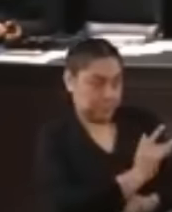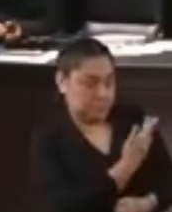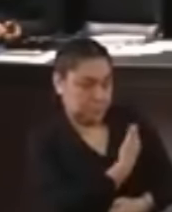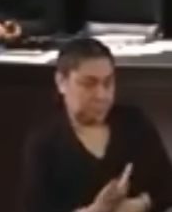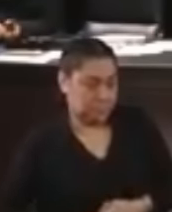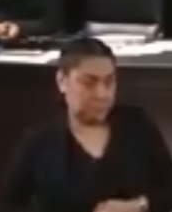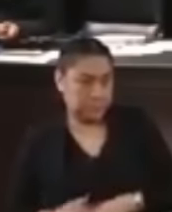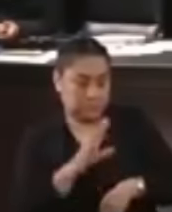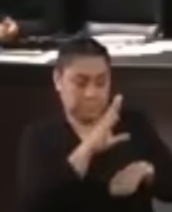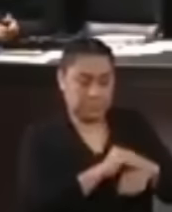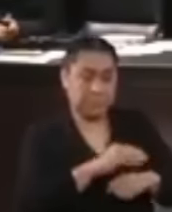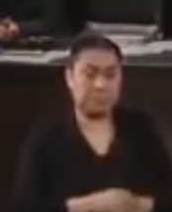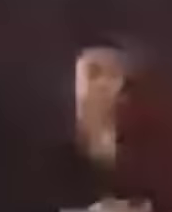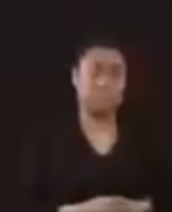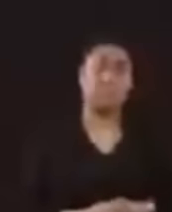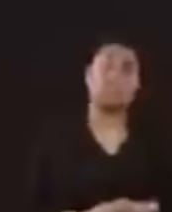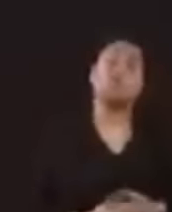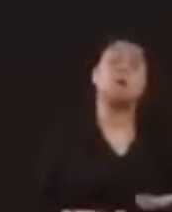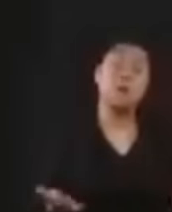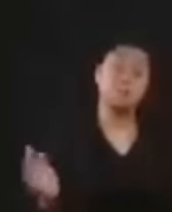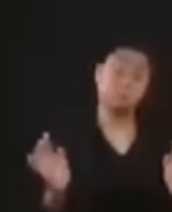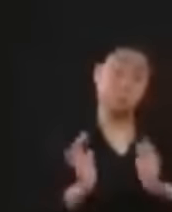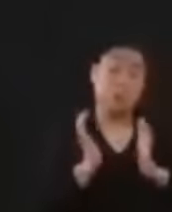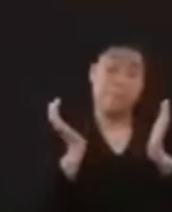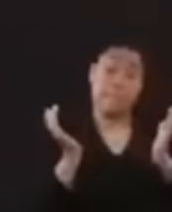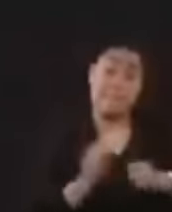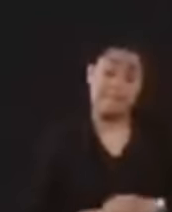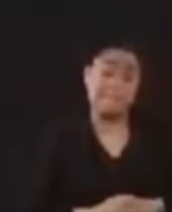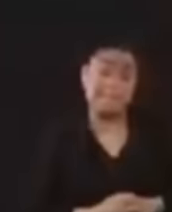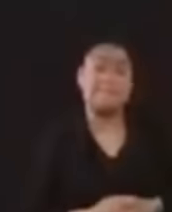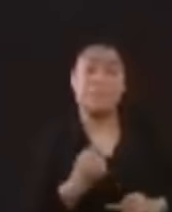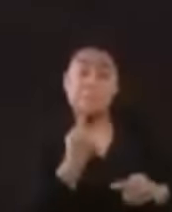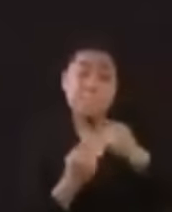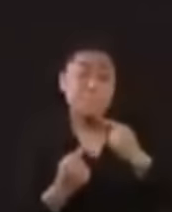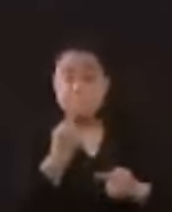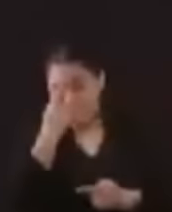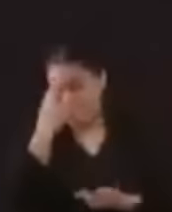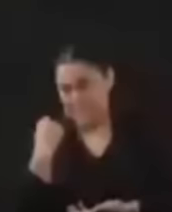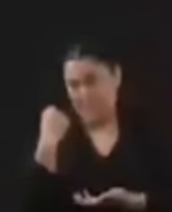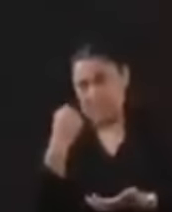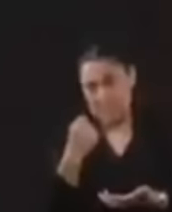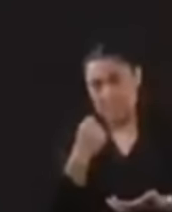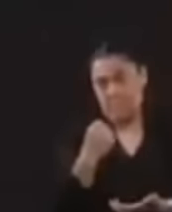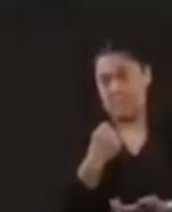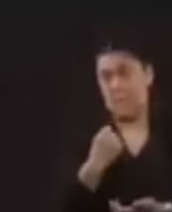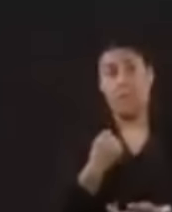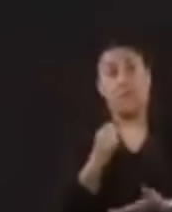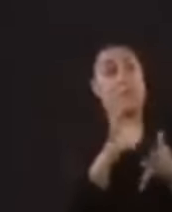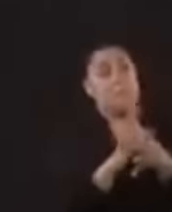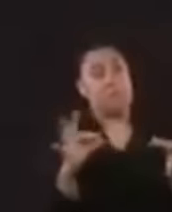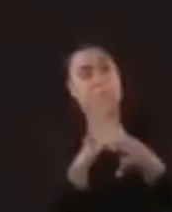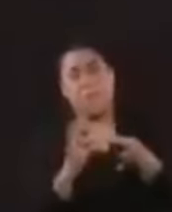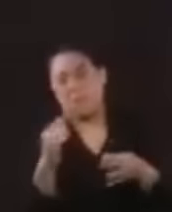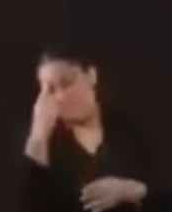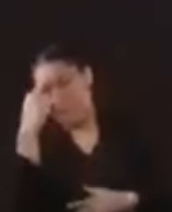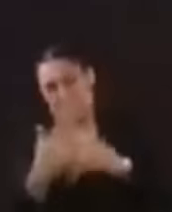venia. Vaya sorpresa. Cuando discutíamos la ley de ingresos vino la chachalaca legislativa a reventar la